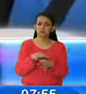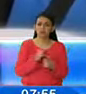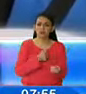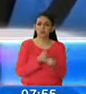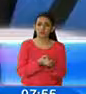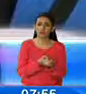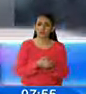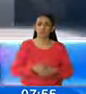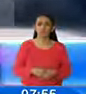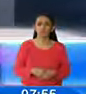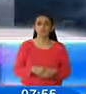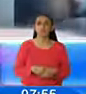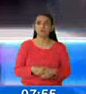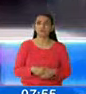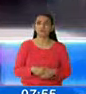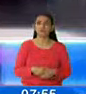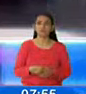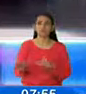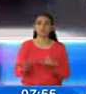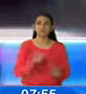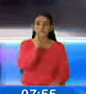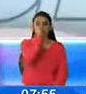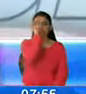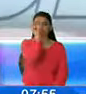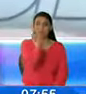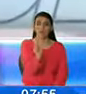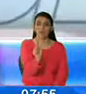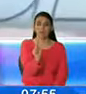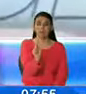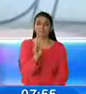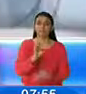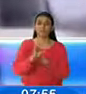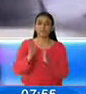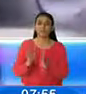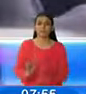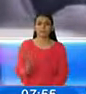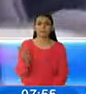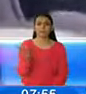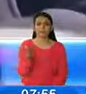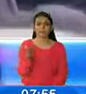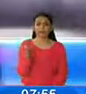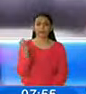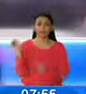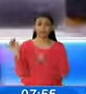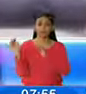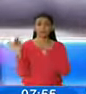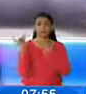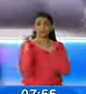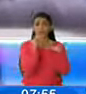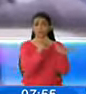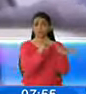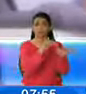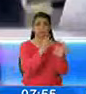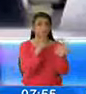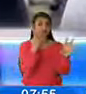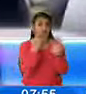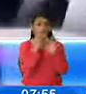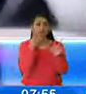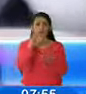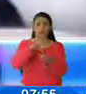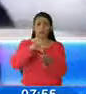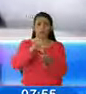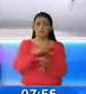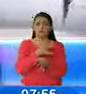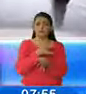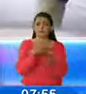iniciativa de las votaciones. En cambio, en Italia, aunque el número de residentes es menor, la afluencia a las urnas fue igual de masiva. Con